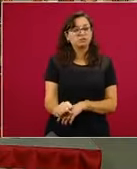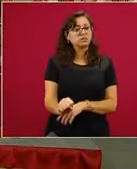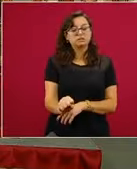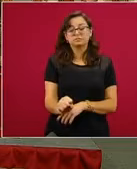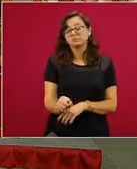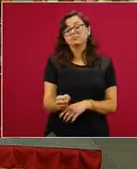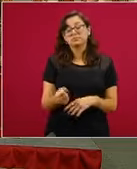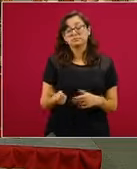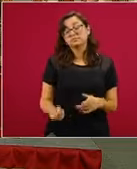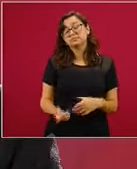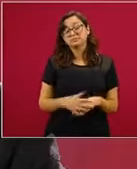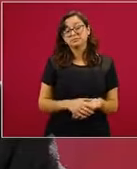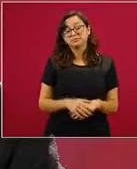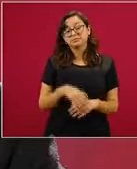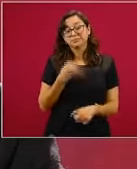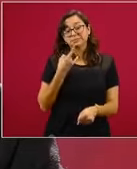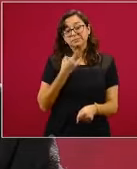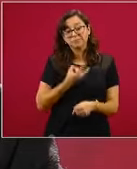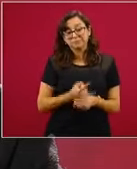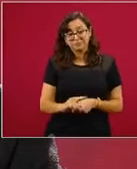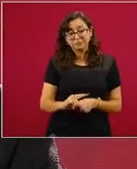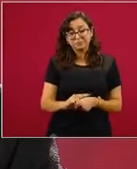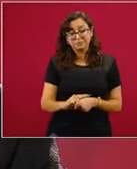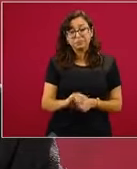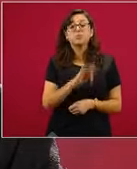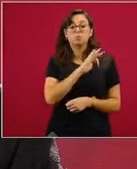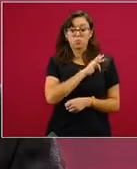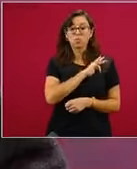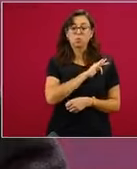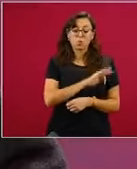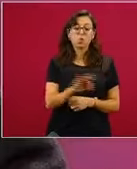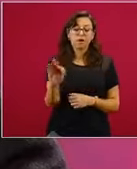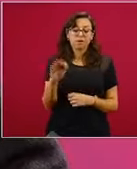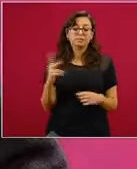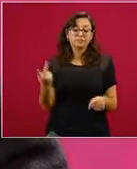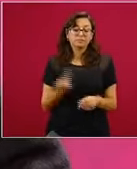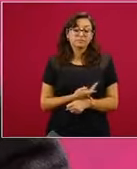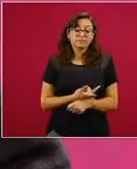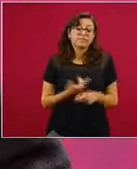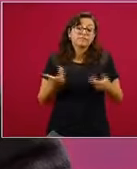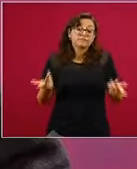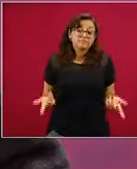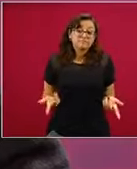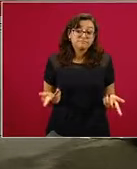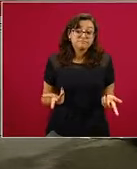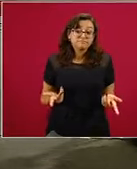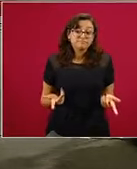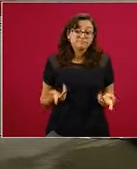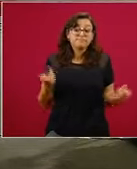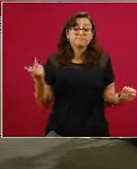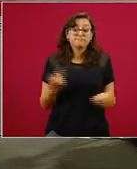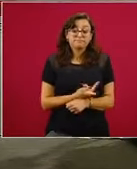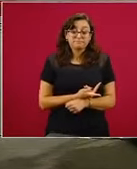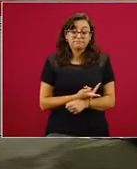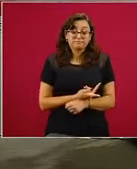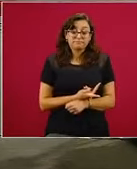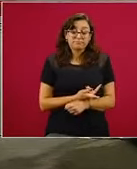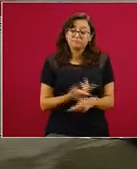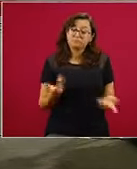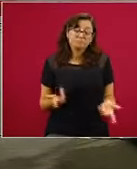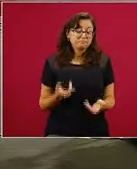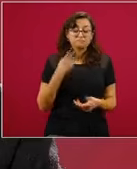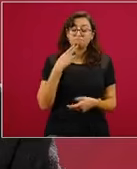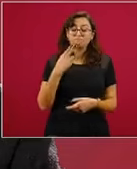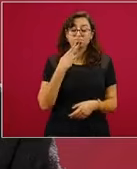los límites de estas condiciones. Si ese fuera el caso, el producto desde luego no será